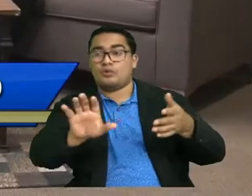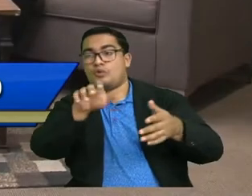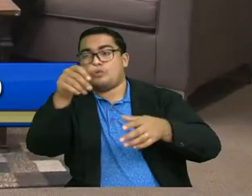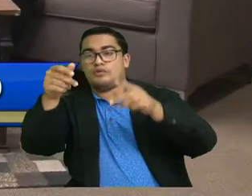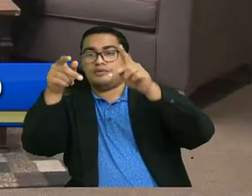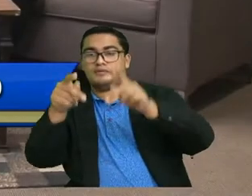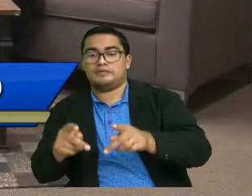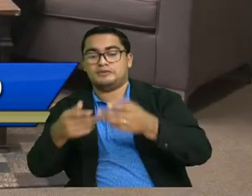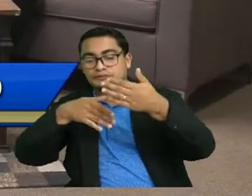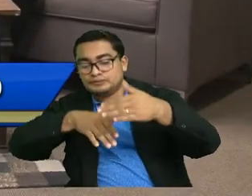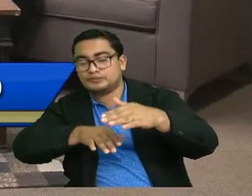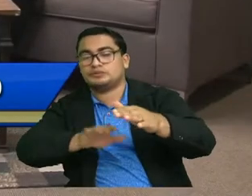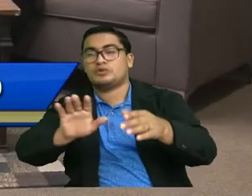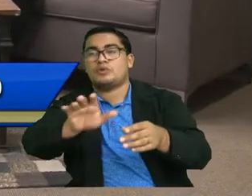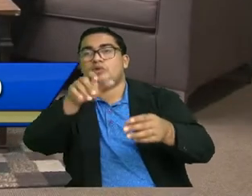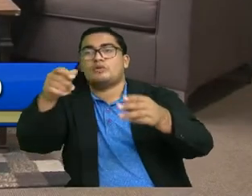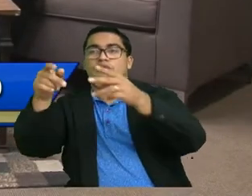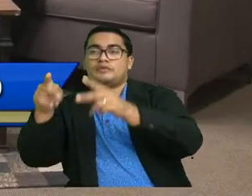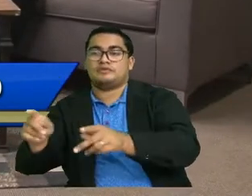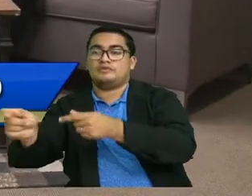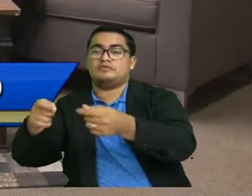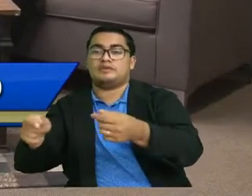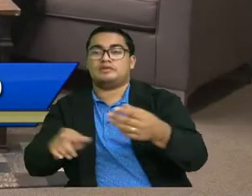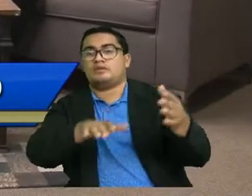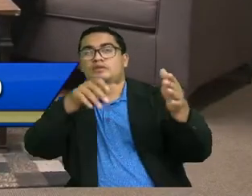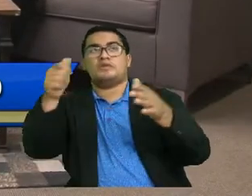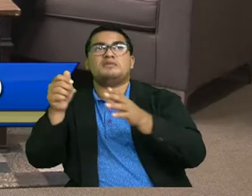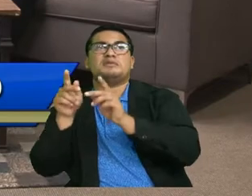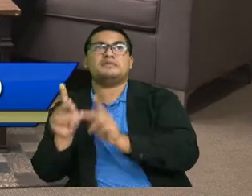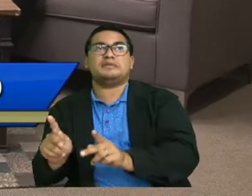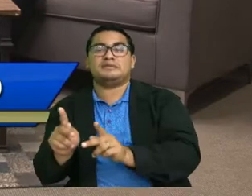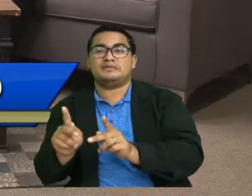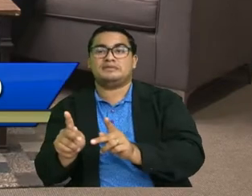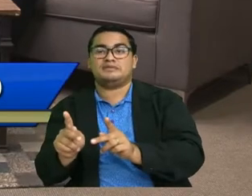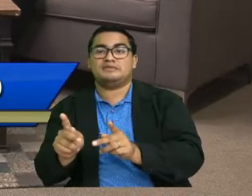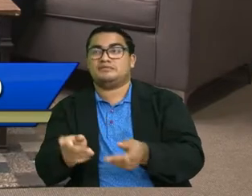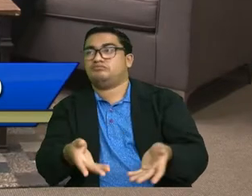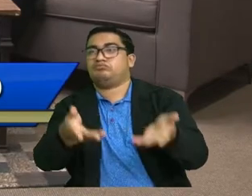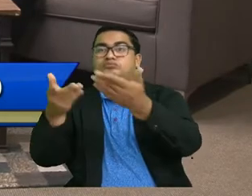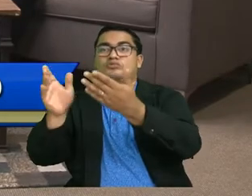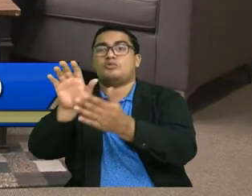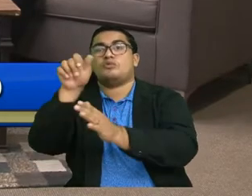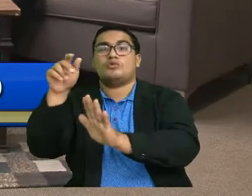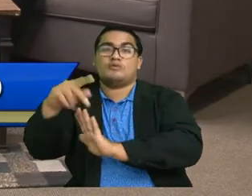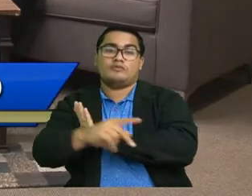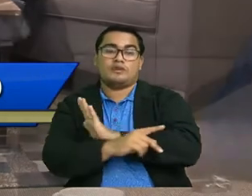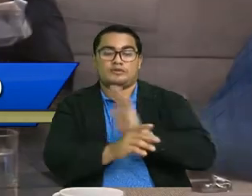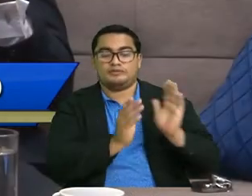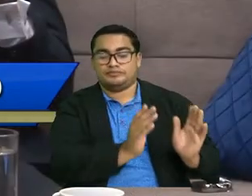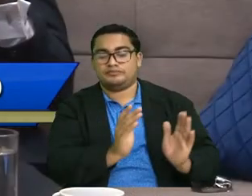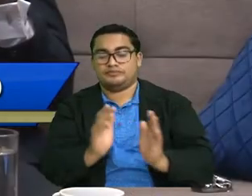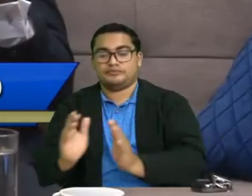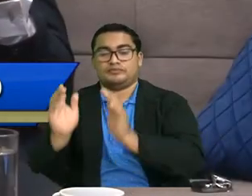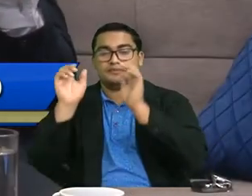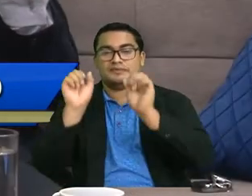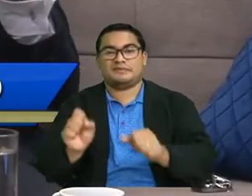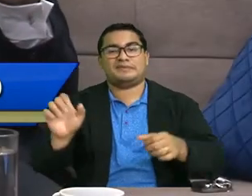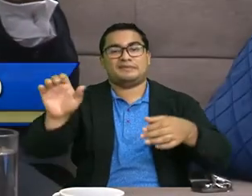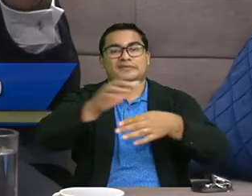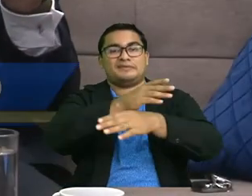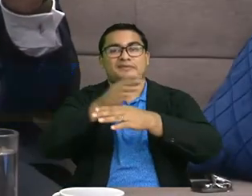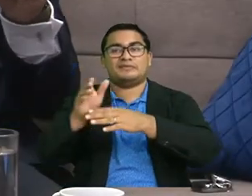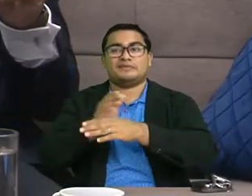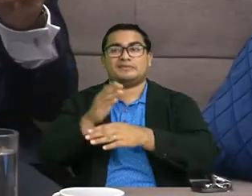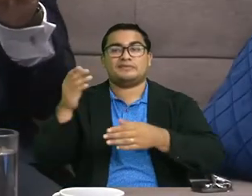la comercialización, otro a la exportación. Entonces, en la medida que vamos diferenciando y diversificando la cantidad